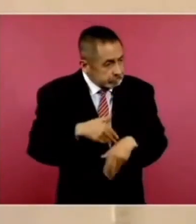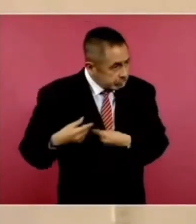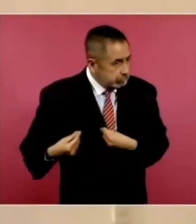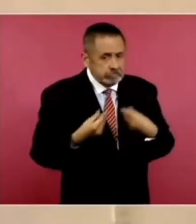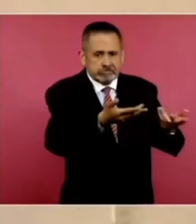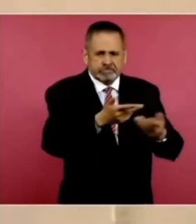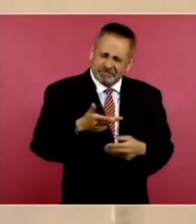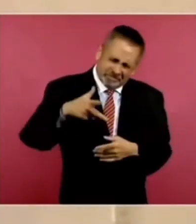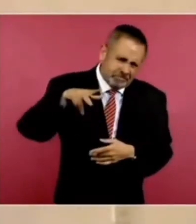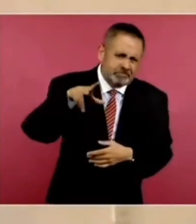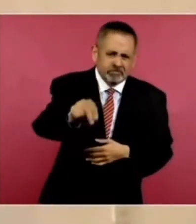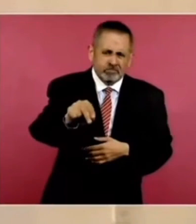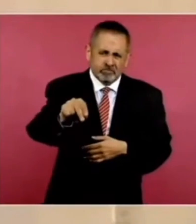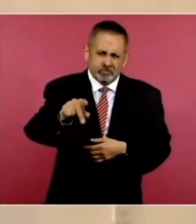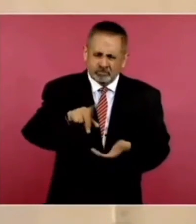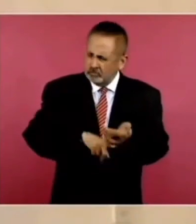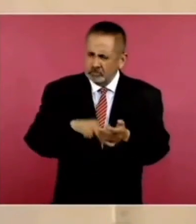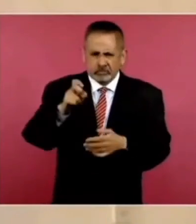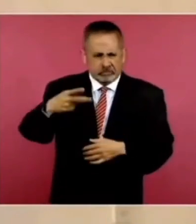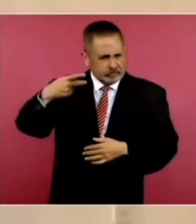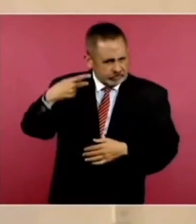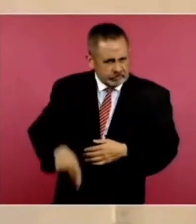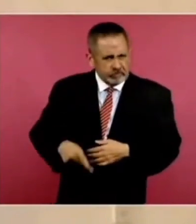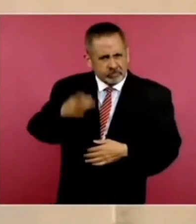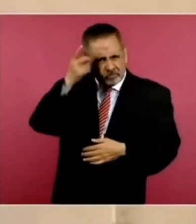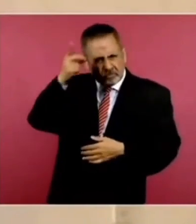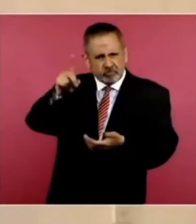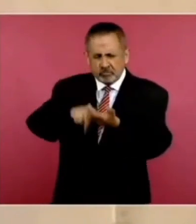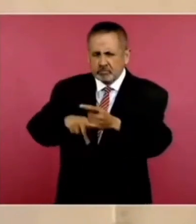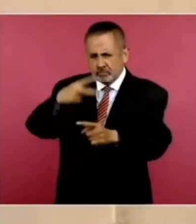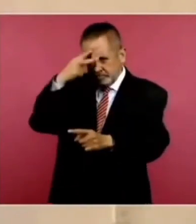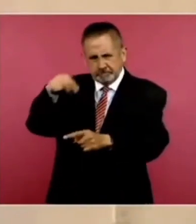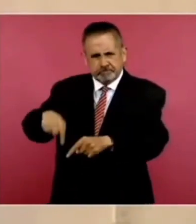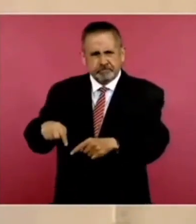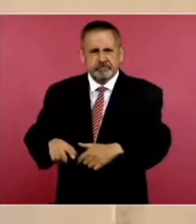indiscriminada del patrimonio de la patria.